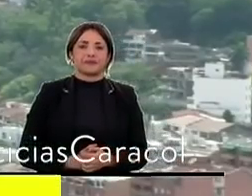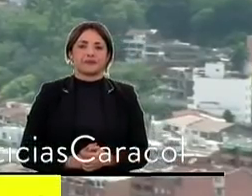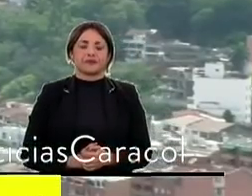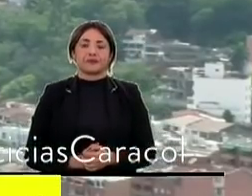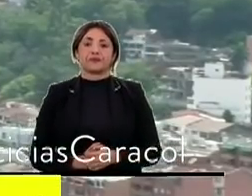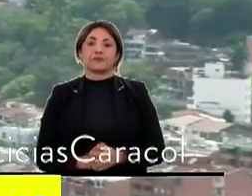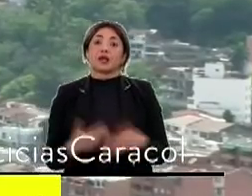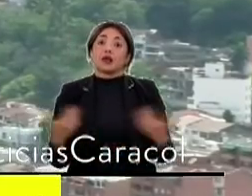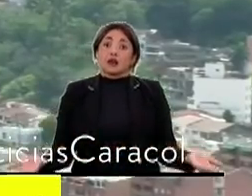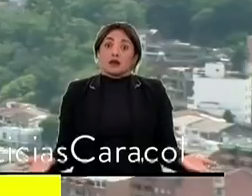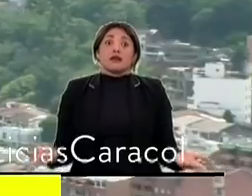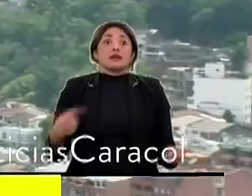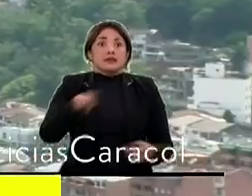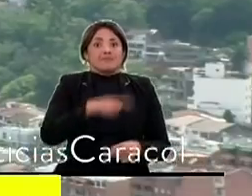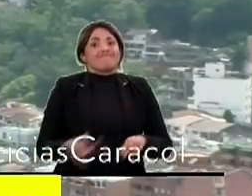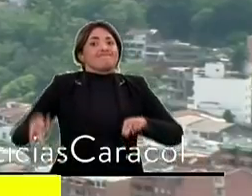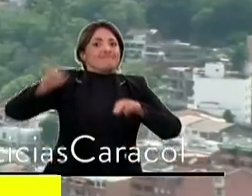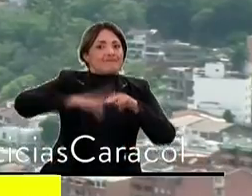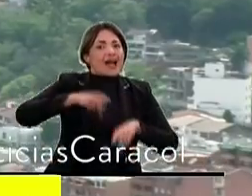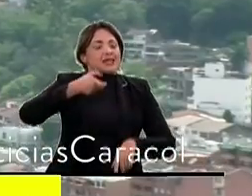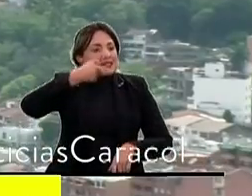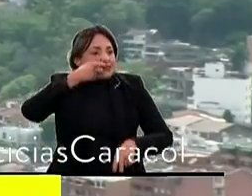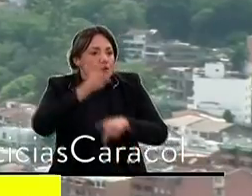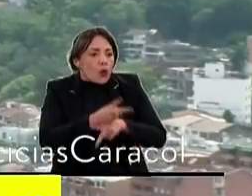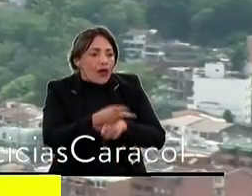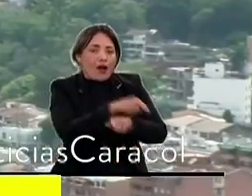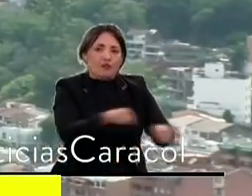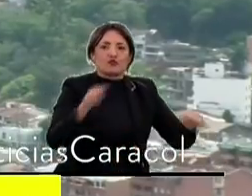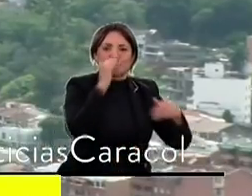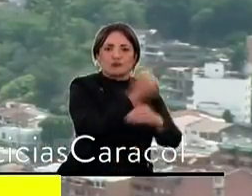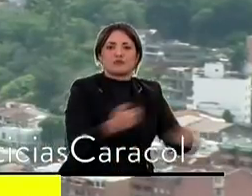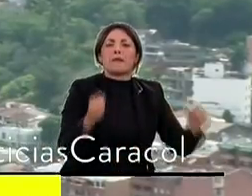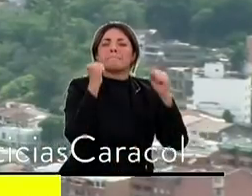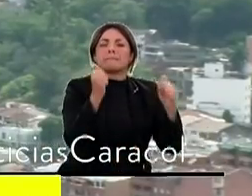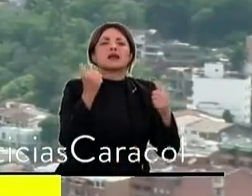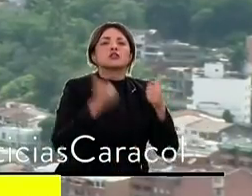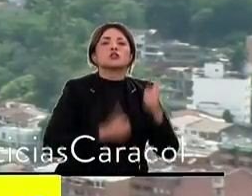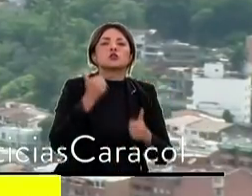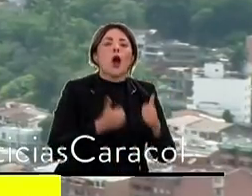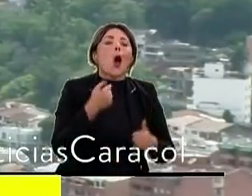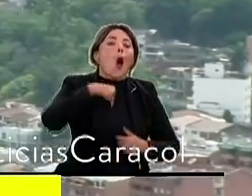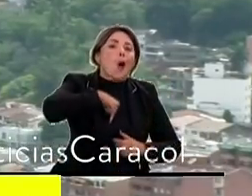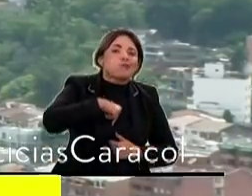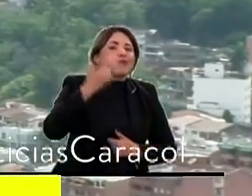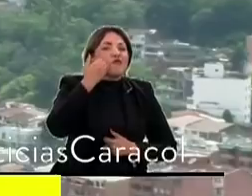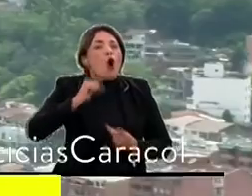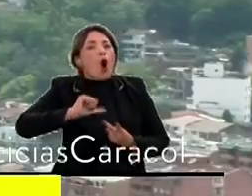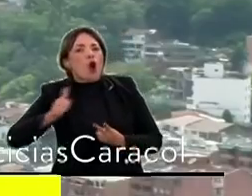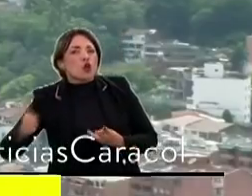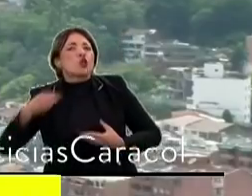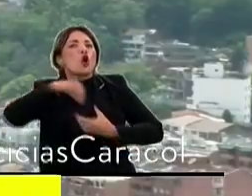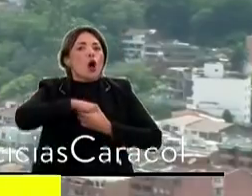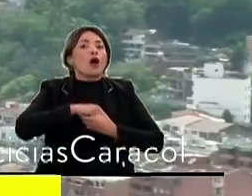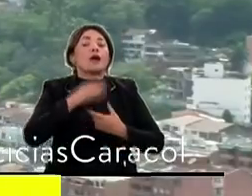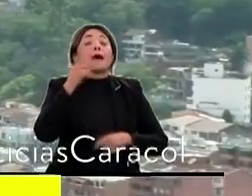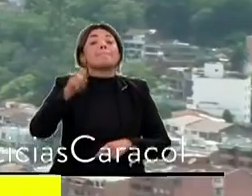Hay entonces que extremar los cuidados entre los niños, especialmente entre los que tienen comorbilidades. Recordemos que en el Valle del Cauca ya un